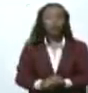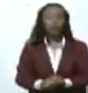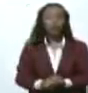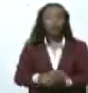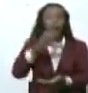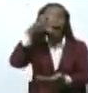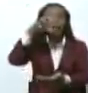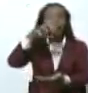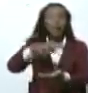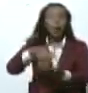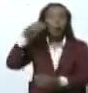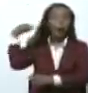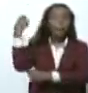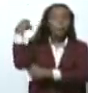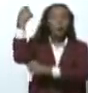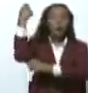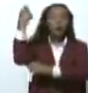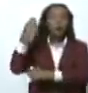Estado Apure.